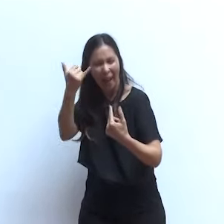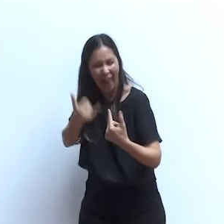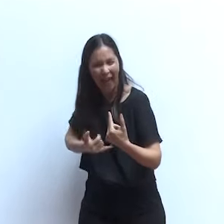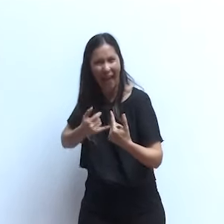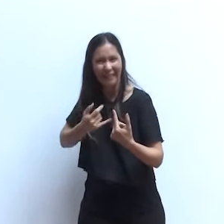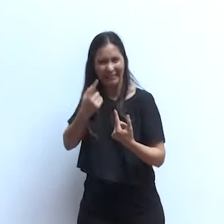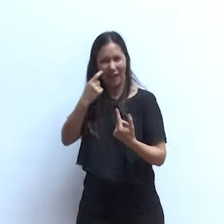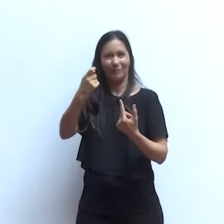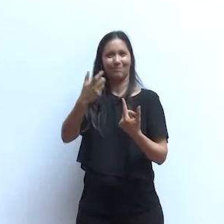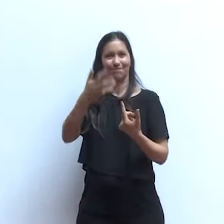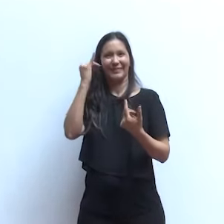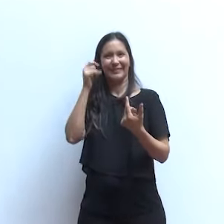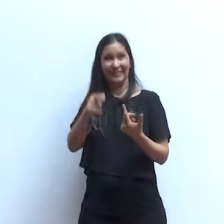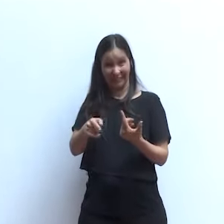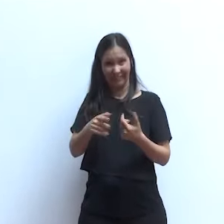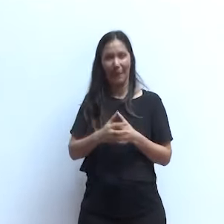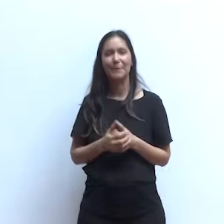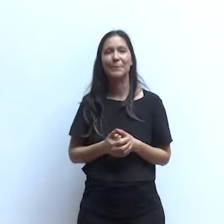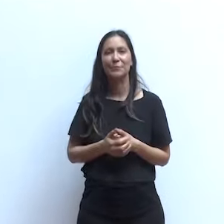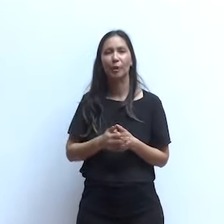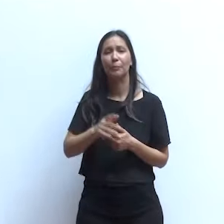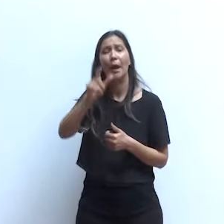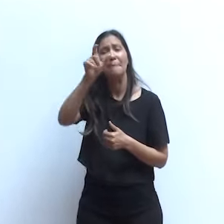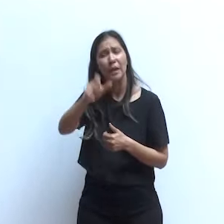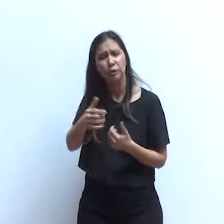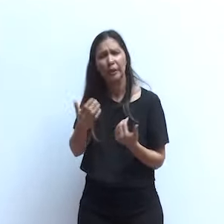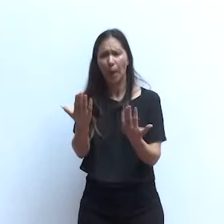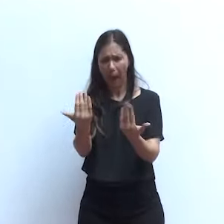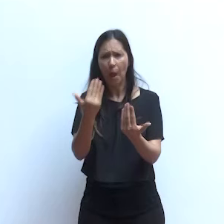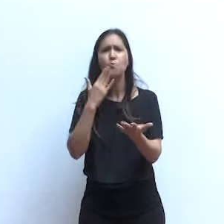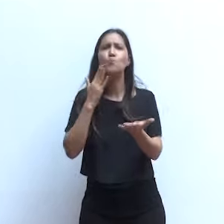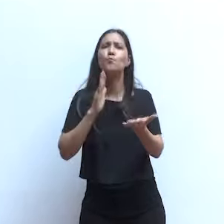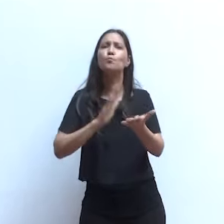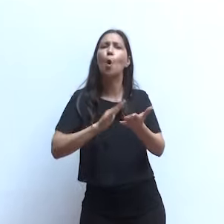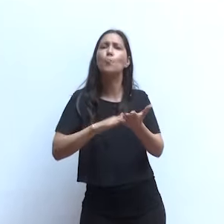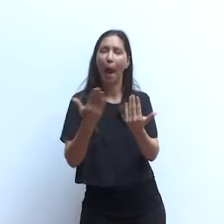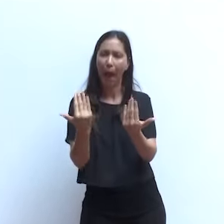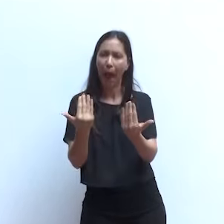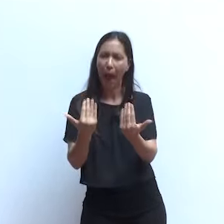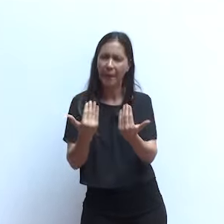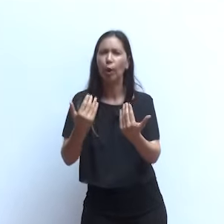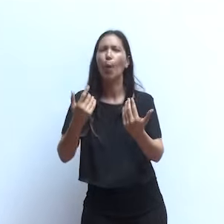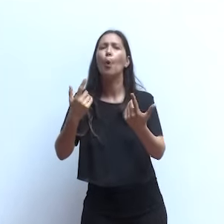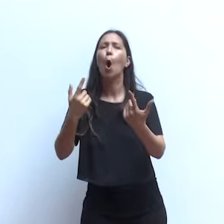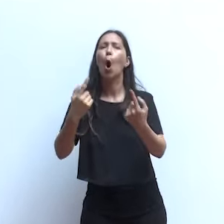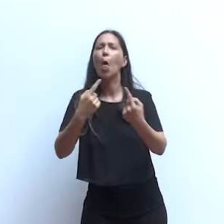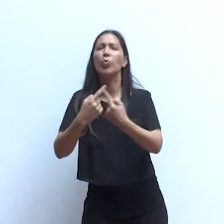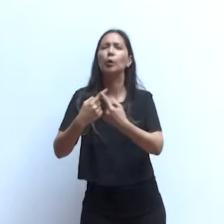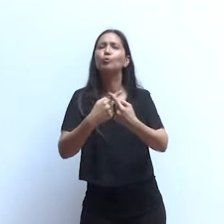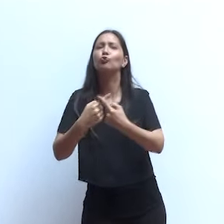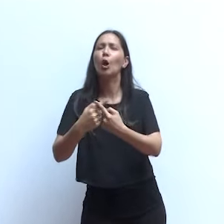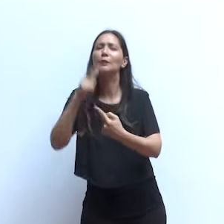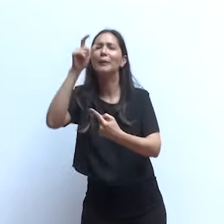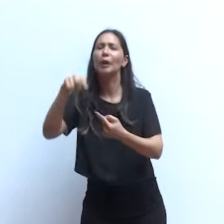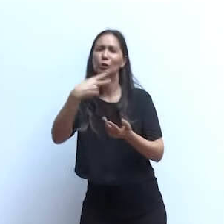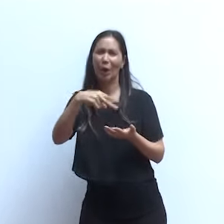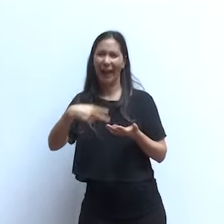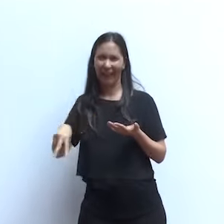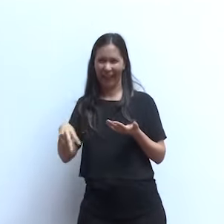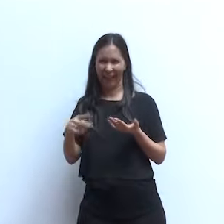sea que que no subestime al lector y que lo suba al ring y que le proponga una serie de de discusiones que son las mismas